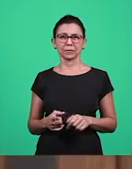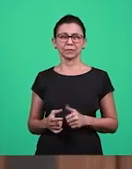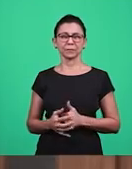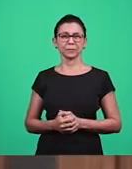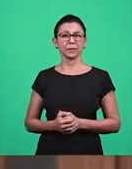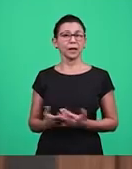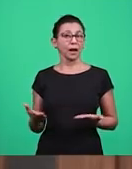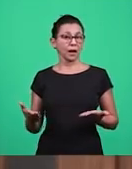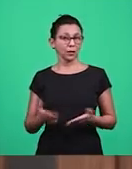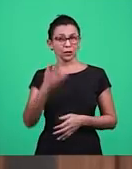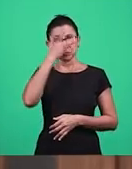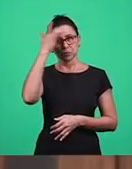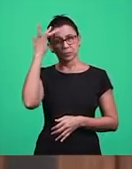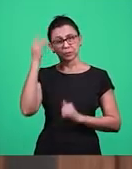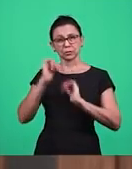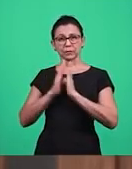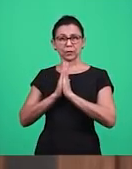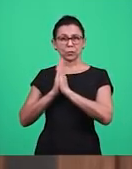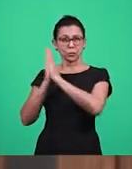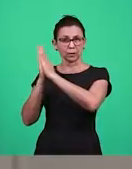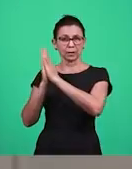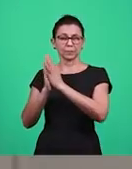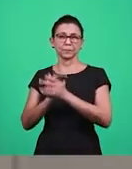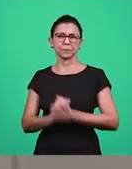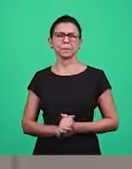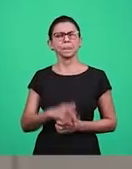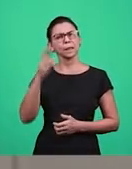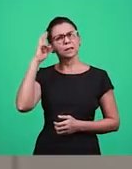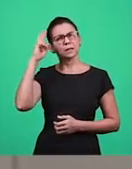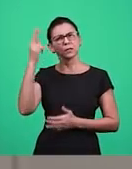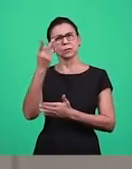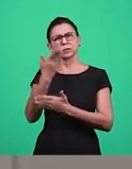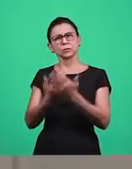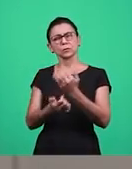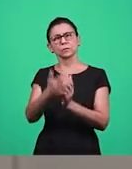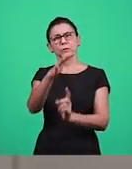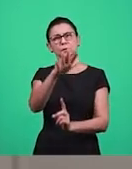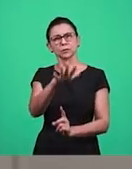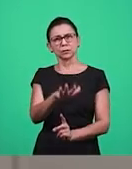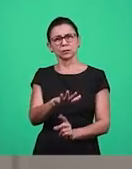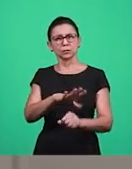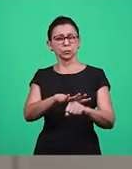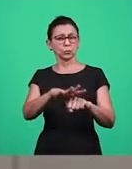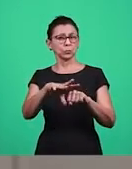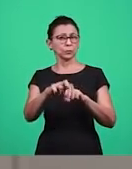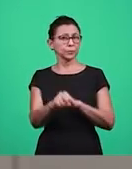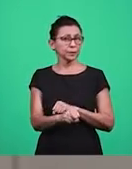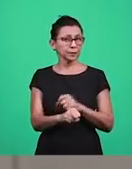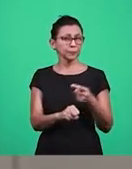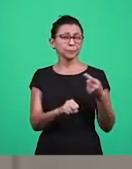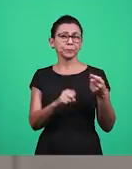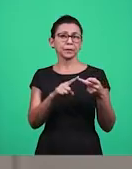clamor. En este momento vamos a tener una oración al Señor. Señor, extiende tus manos para traer cura, para traer